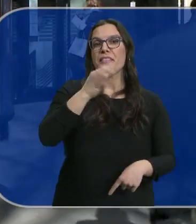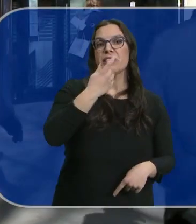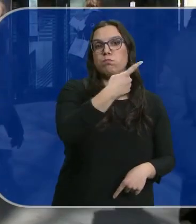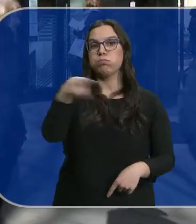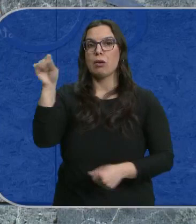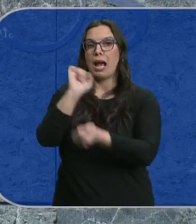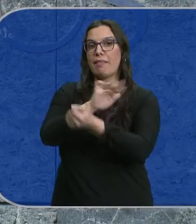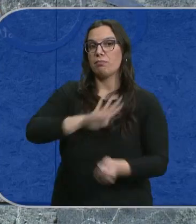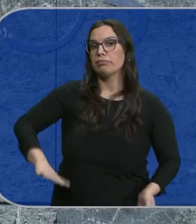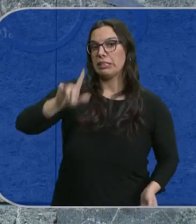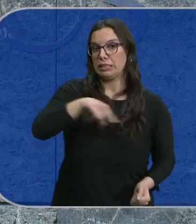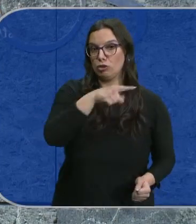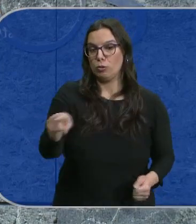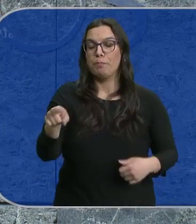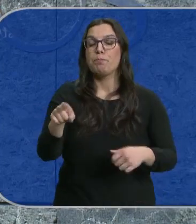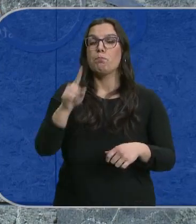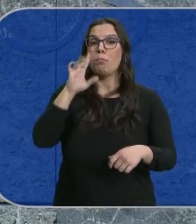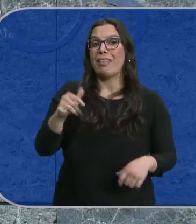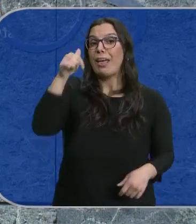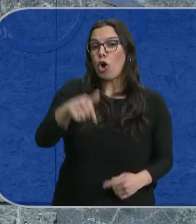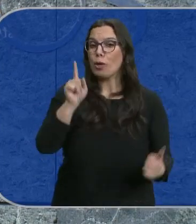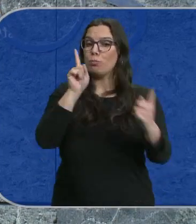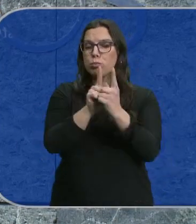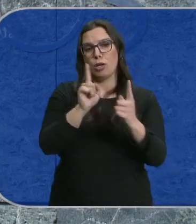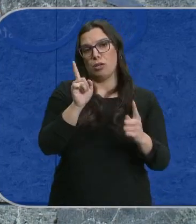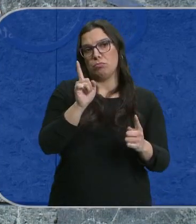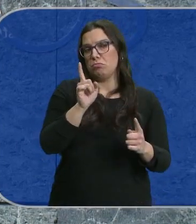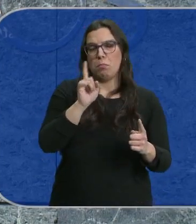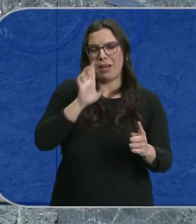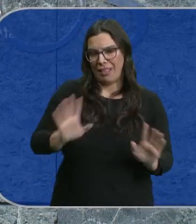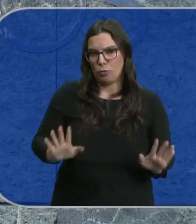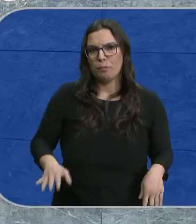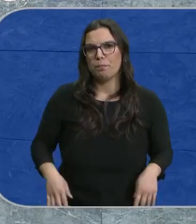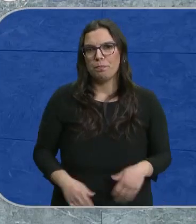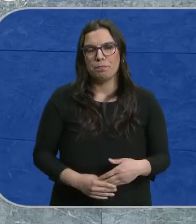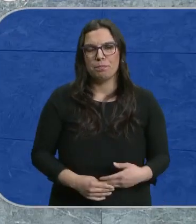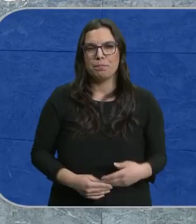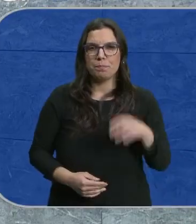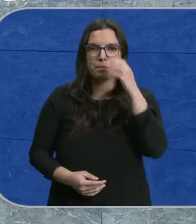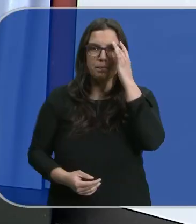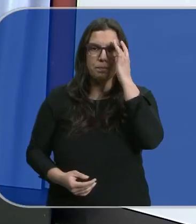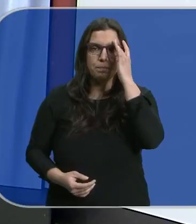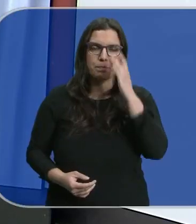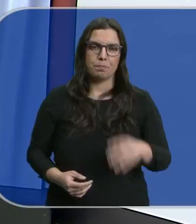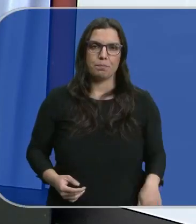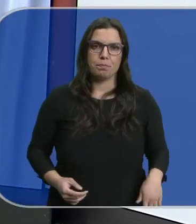prisión preventiva. Por lo que nos dicen, hoy no es previsible que haya movimientos.